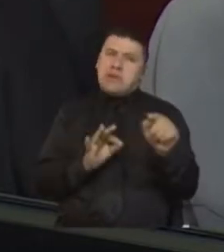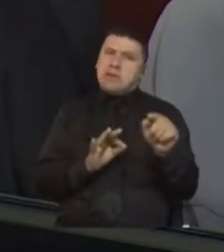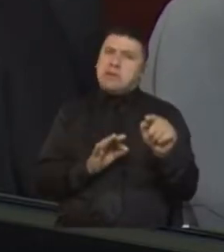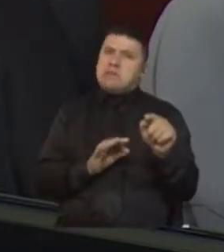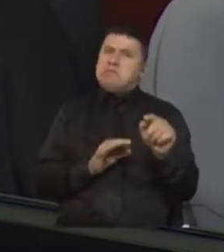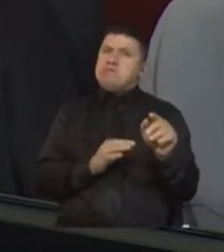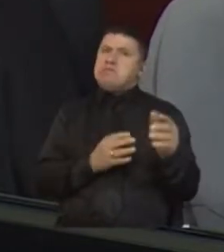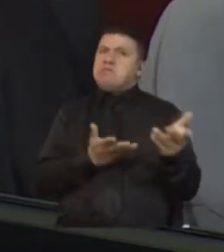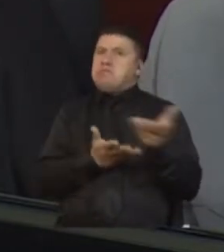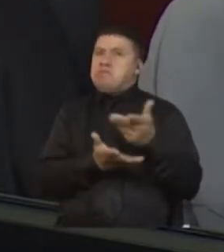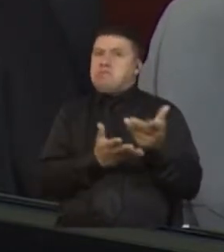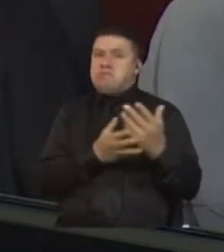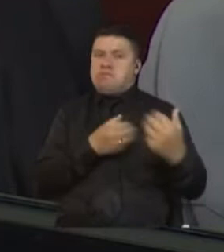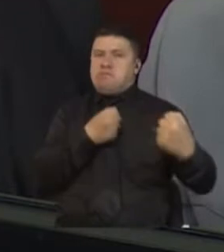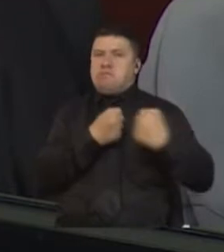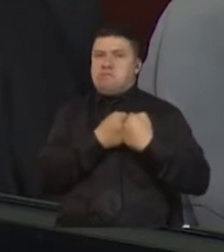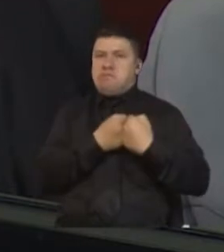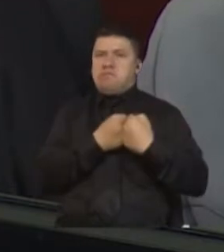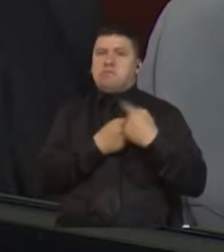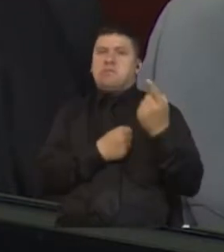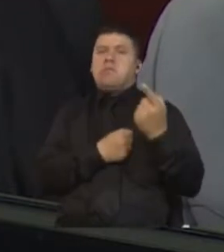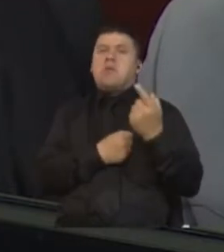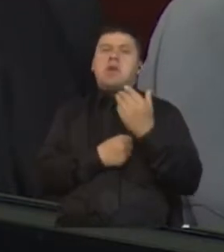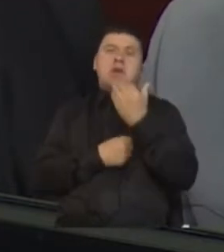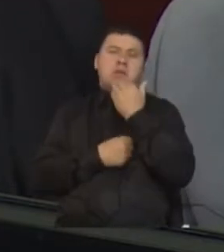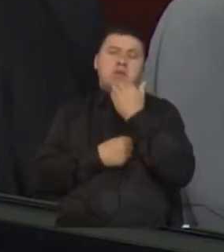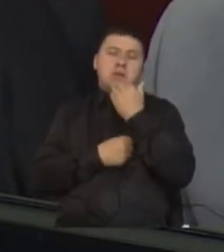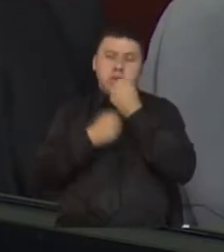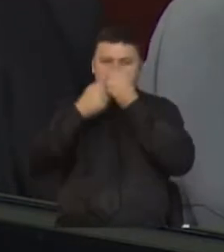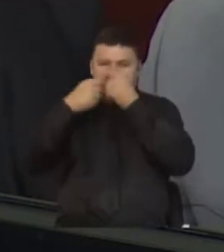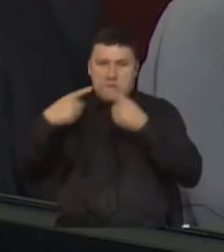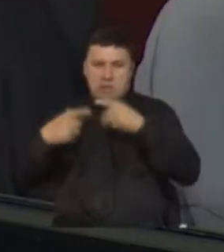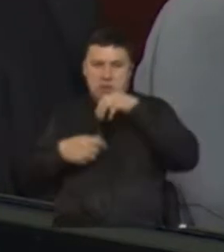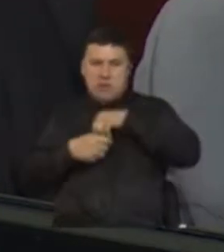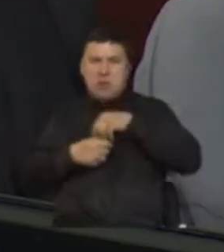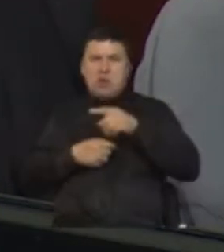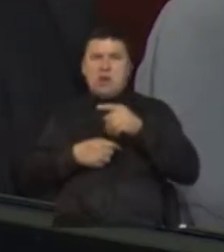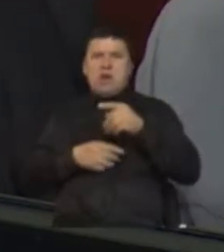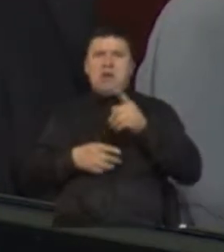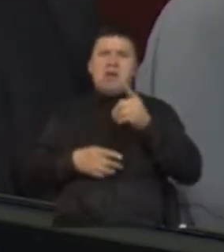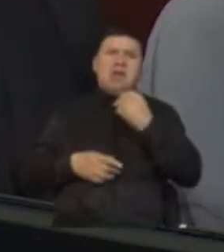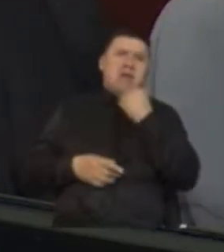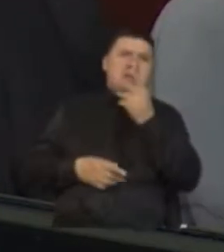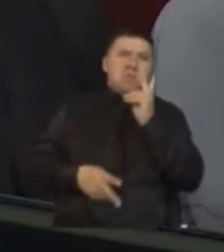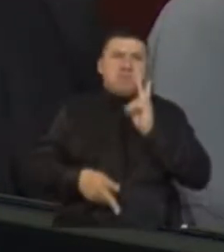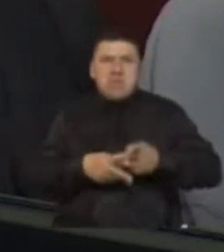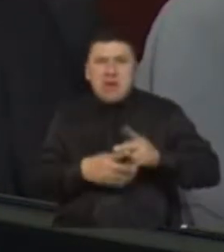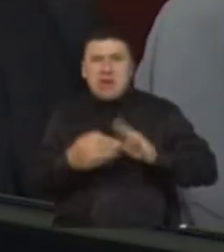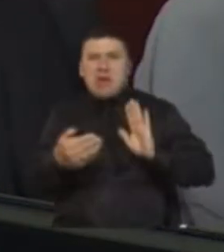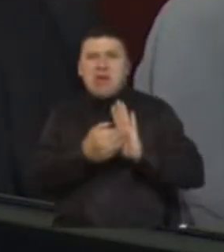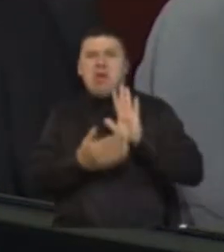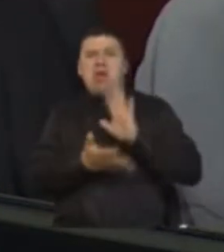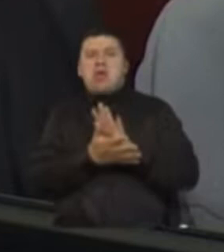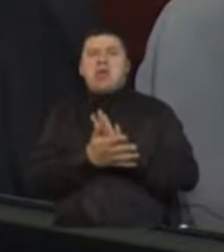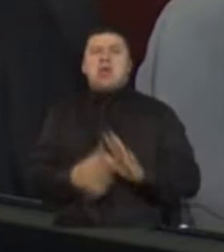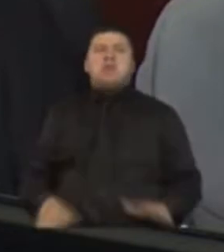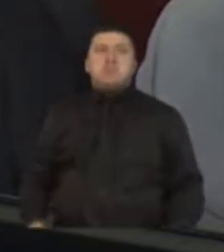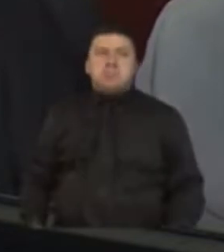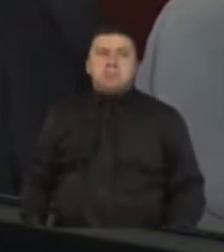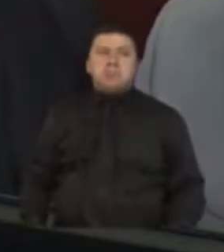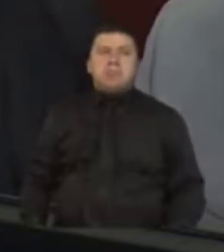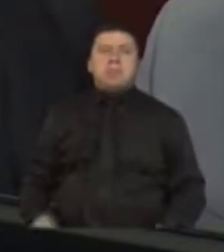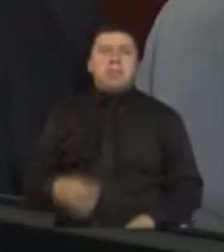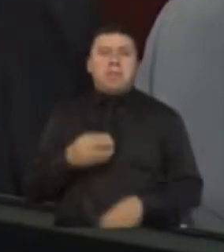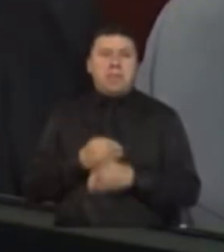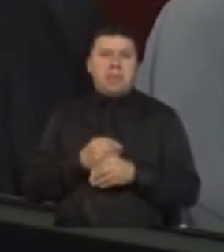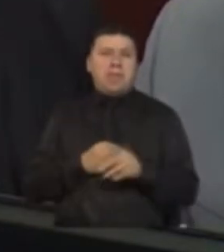de cooperación entre los estados, como lo decía ahora, para luchar contra el crimen y la impunidad. Además,